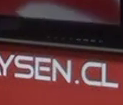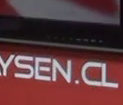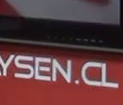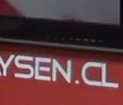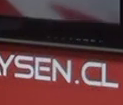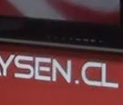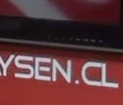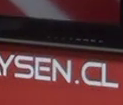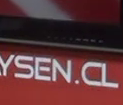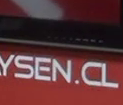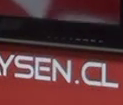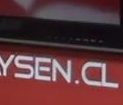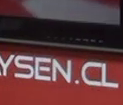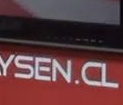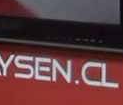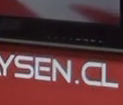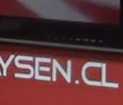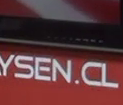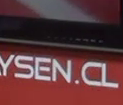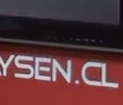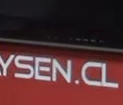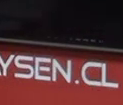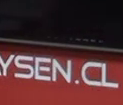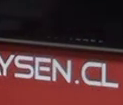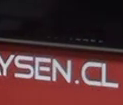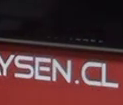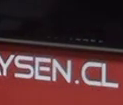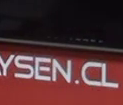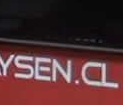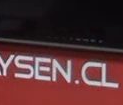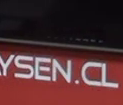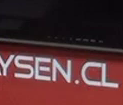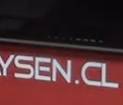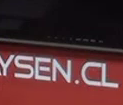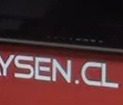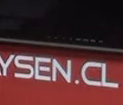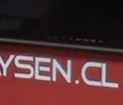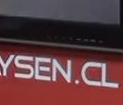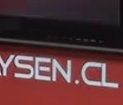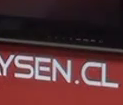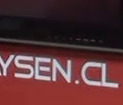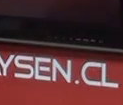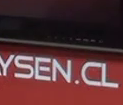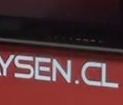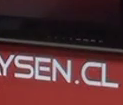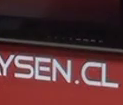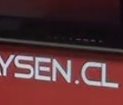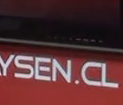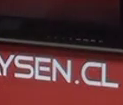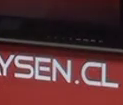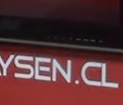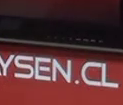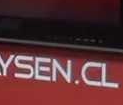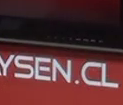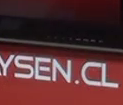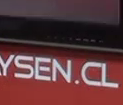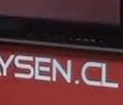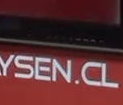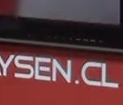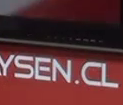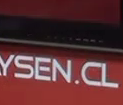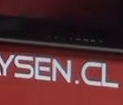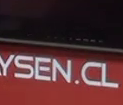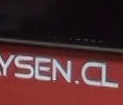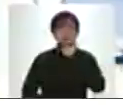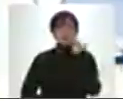revisar entonces la votación de ellos y también la discusión en torno a un posible tercer retiro entonces de los fondos